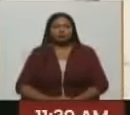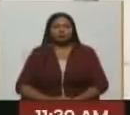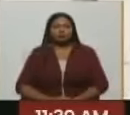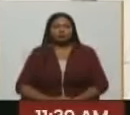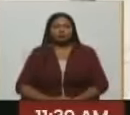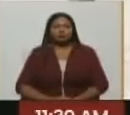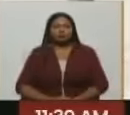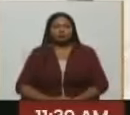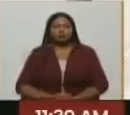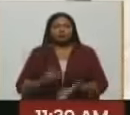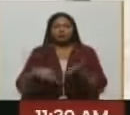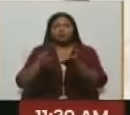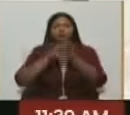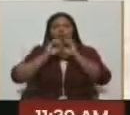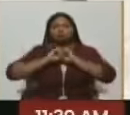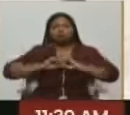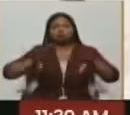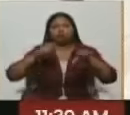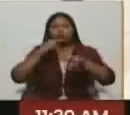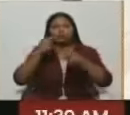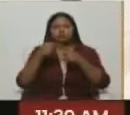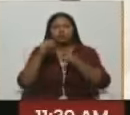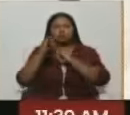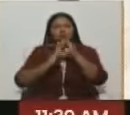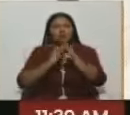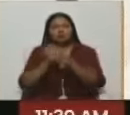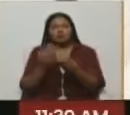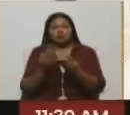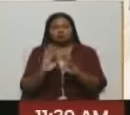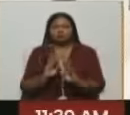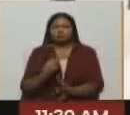Réplica lo que ellos dicen.